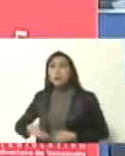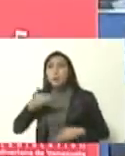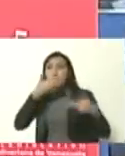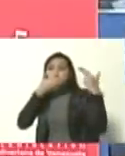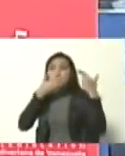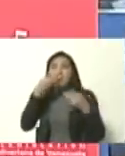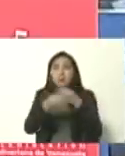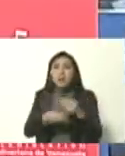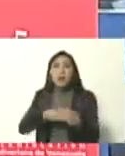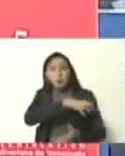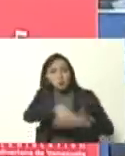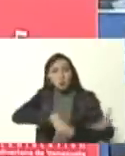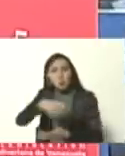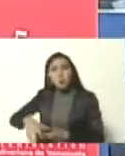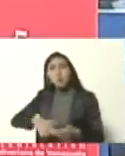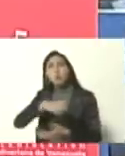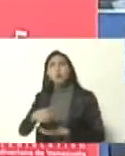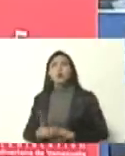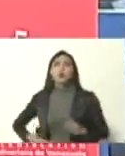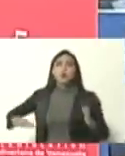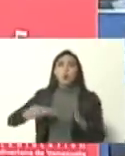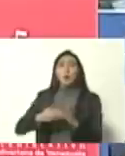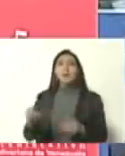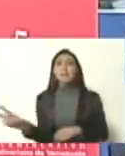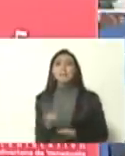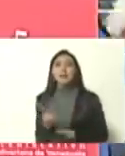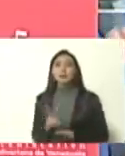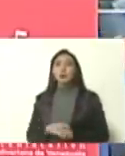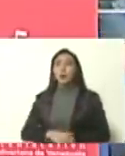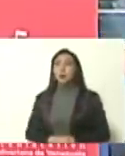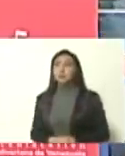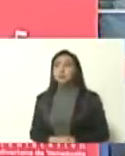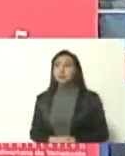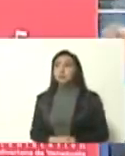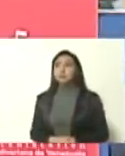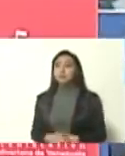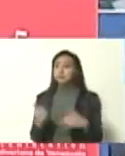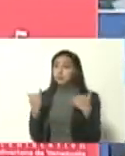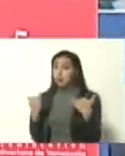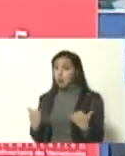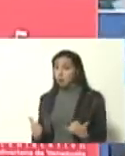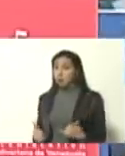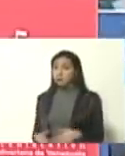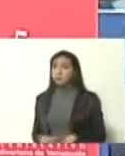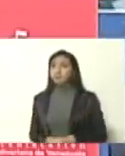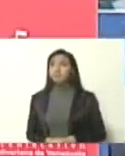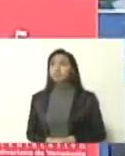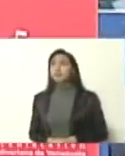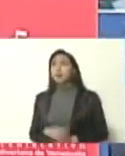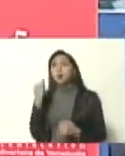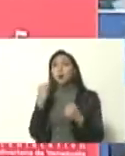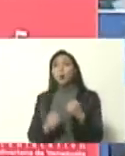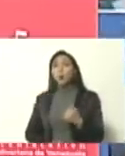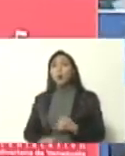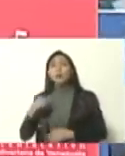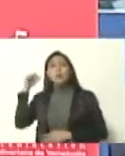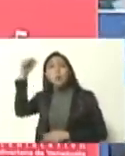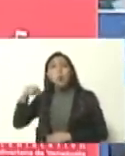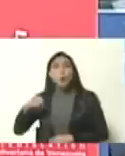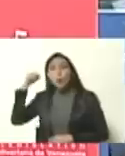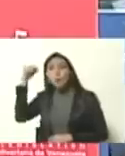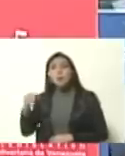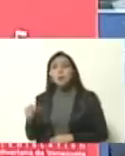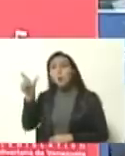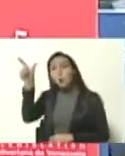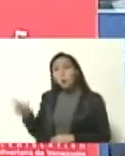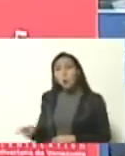de desestabilización contra Venezuela. Y vamos a ver ahora el último video donde Grillet Álvarez